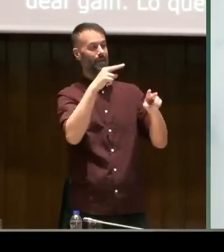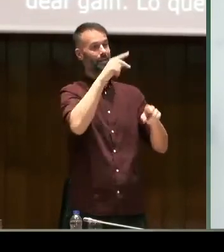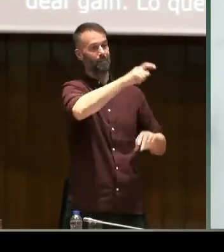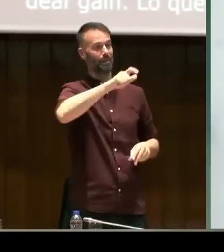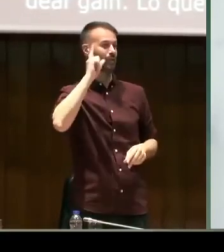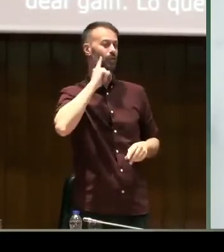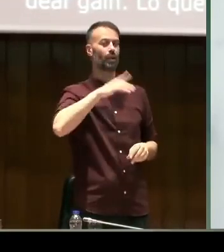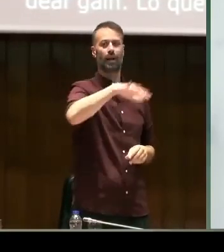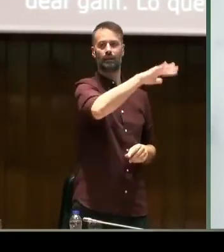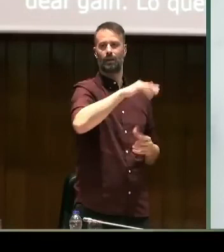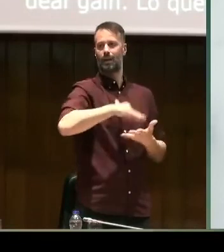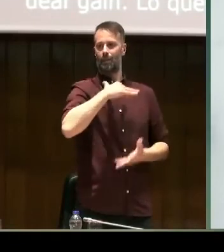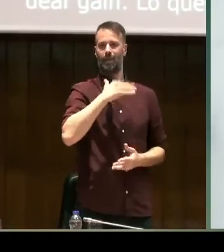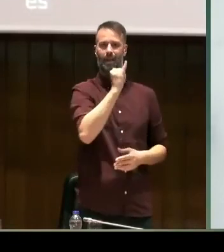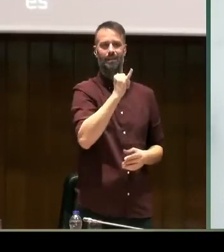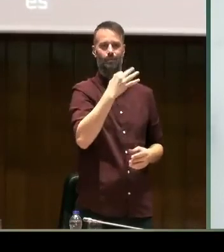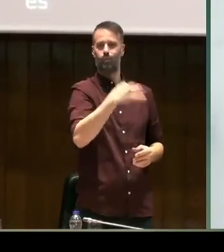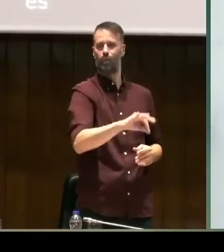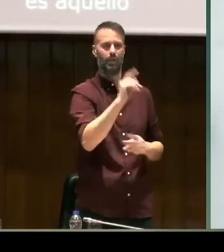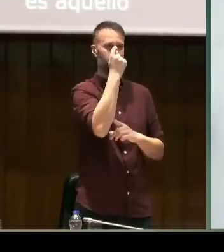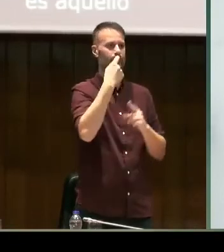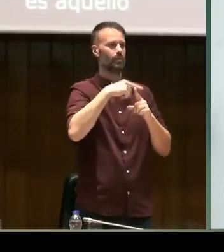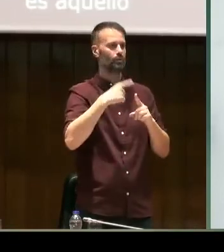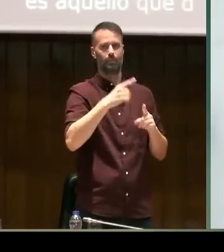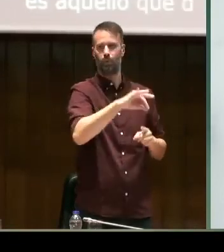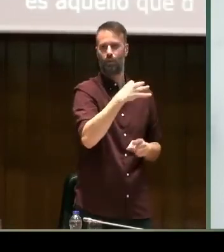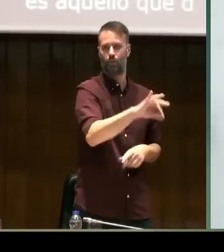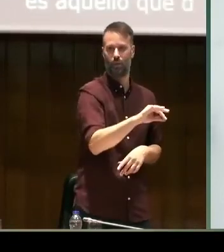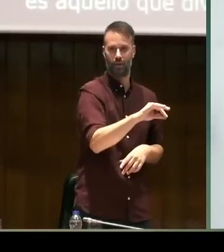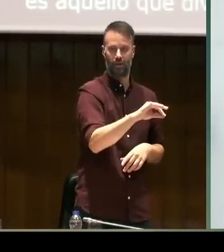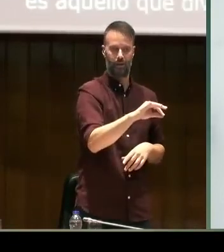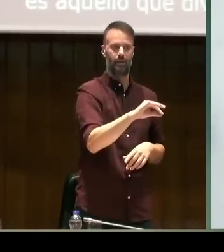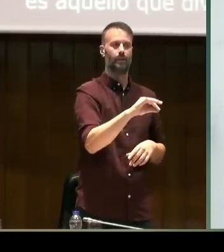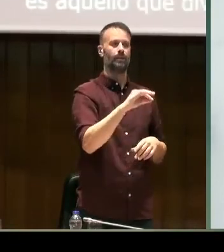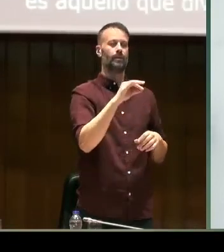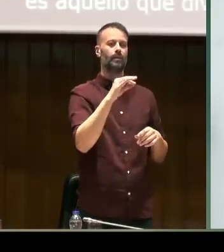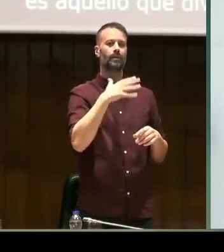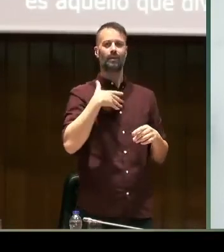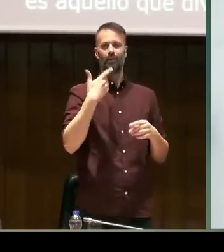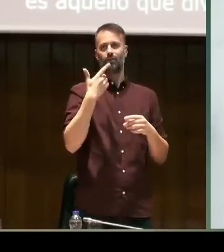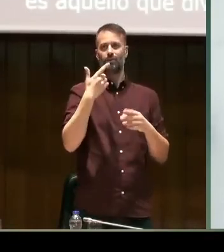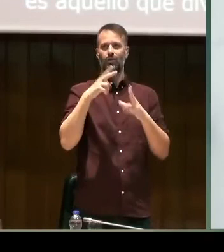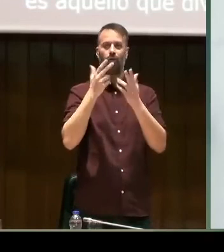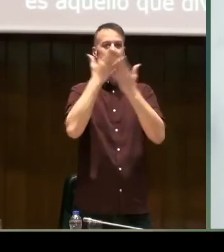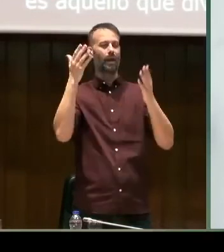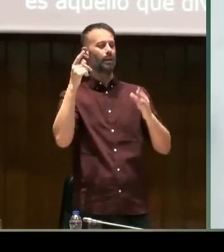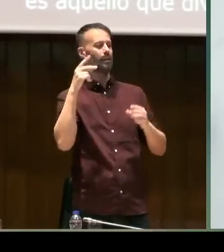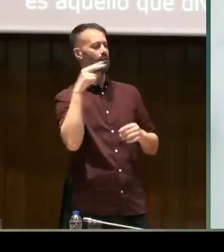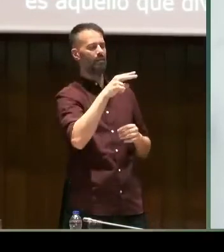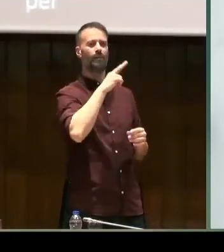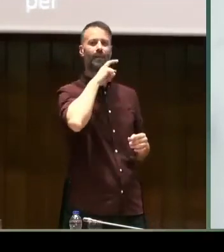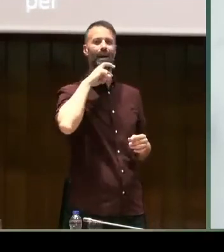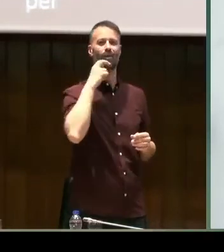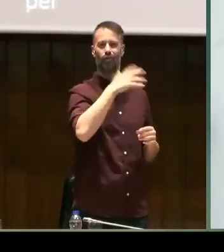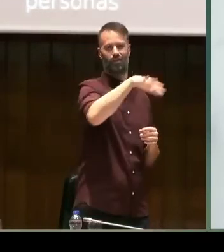objetivos fundamentales. Uno es que la sociedad vea que las personas sordas son capaces, pueden hacer cosas, y que